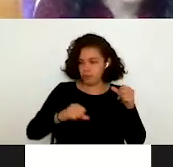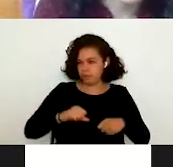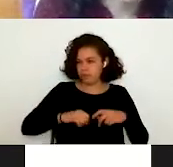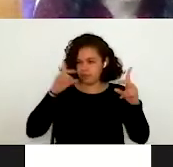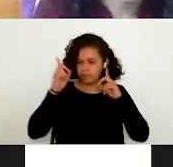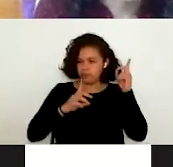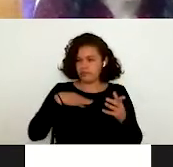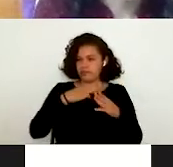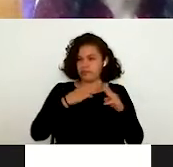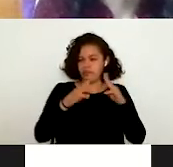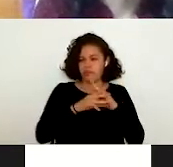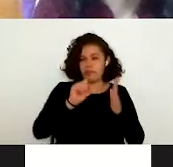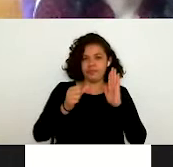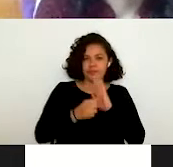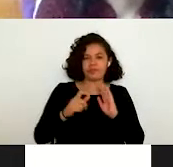instrumentos?